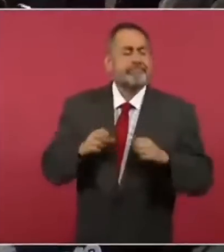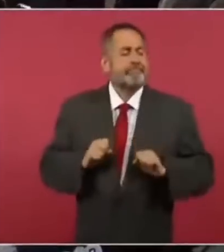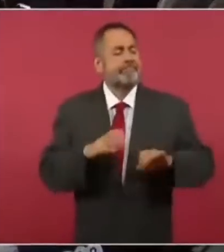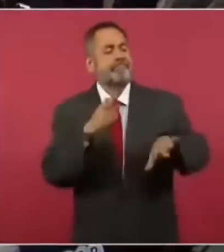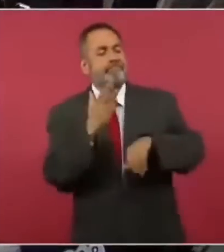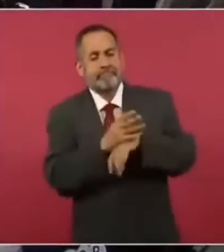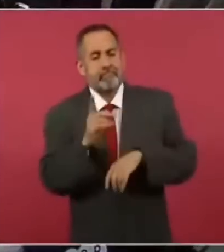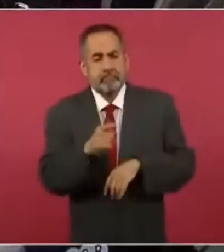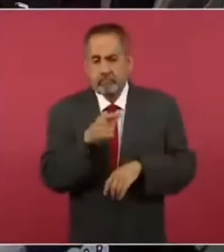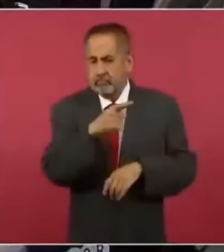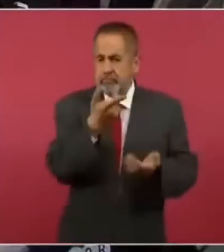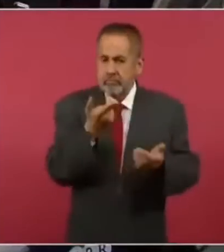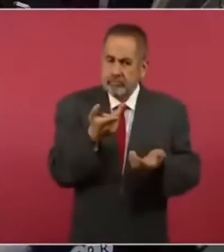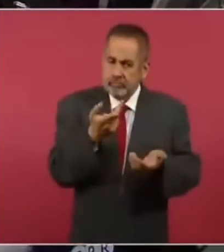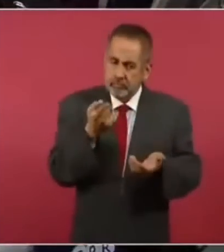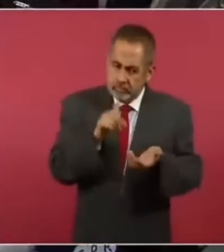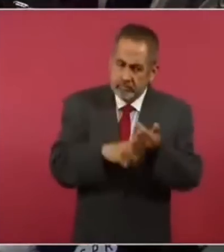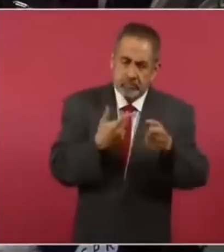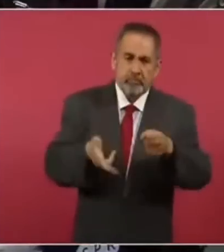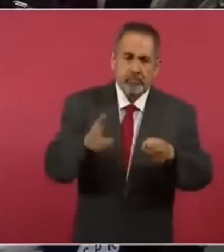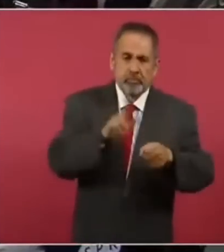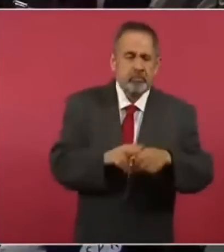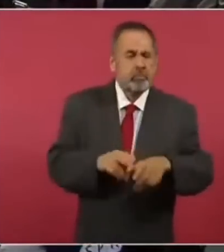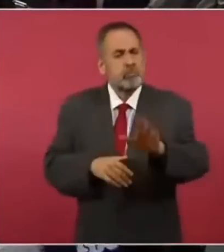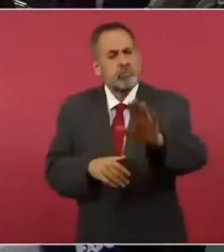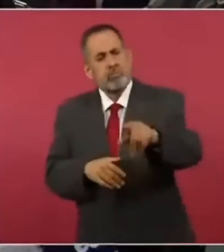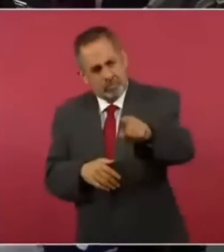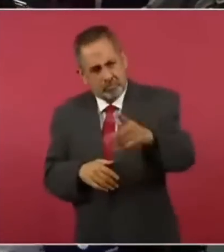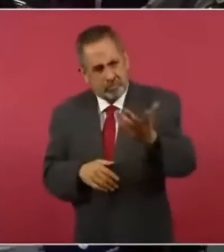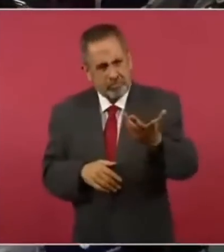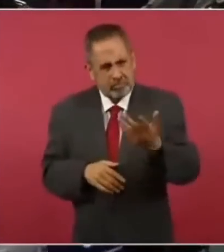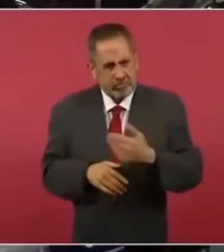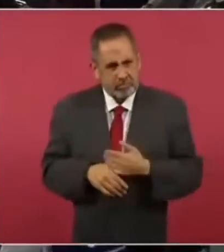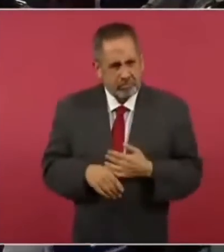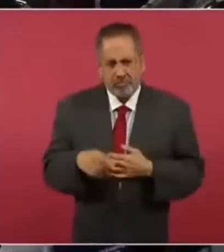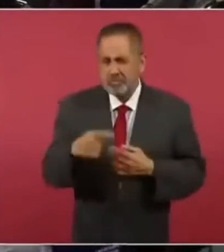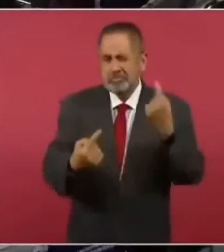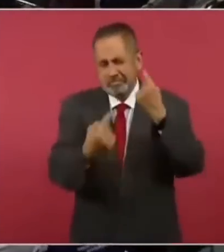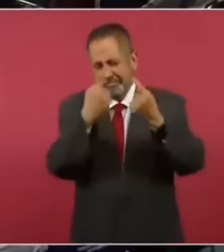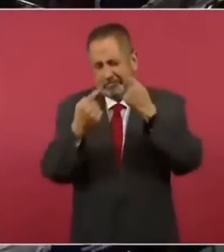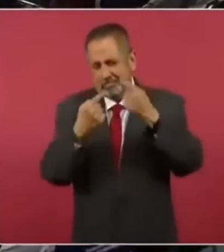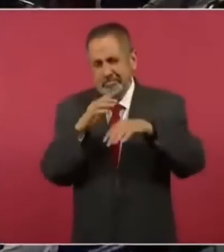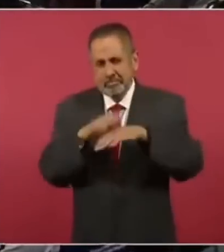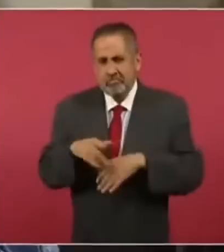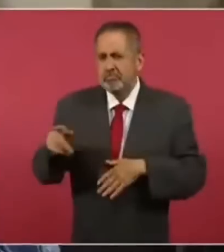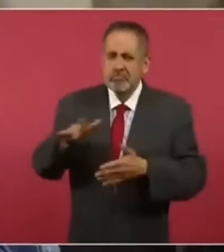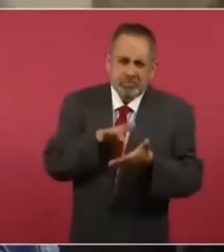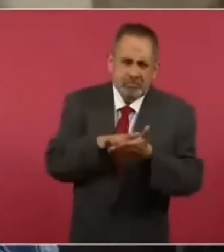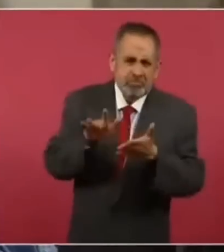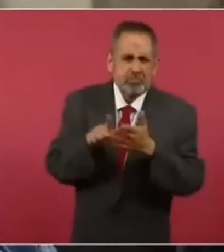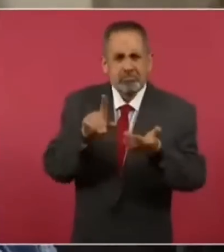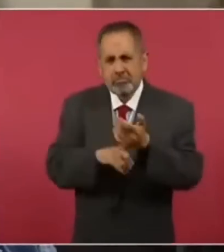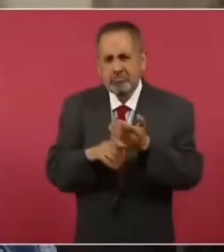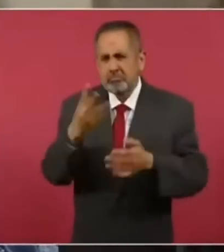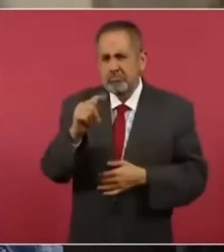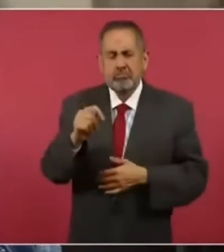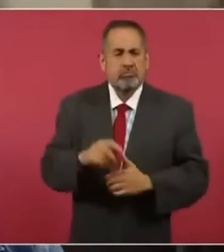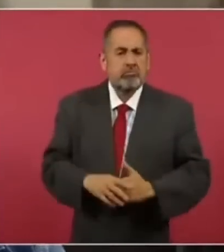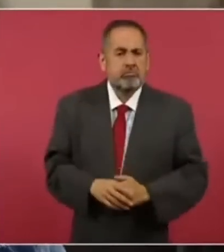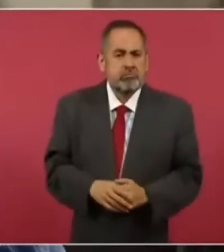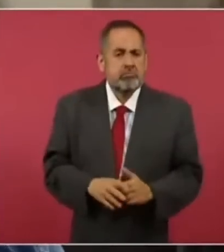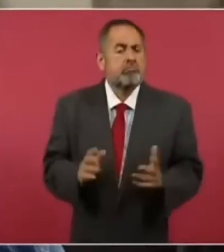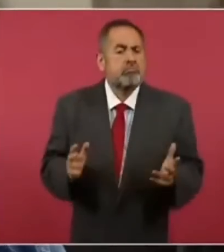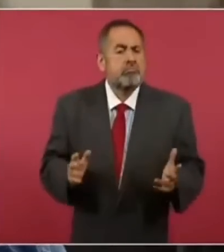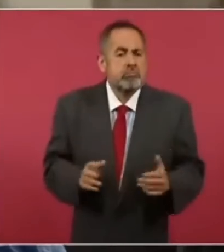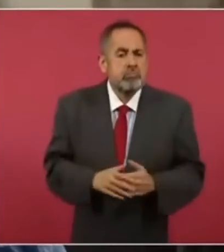esas clínicas. Muchos me preguntarán, oye, pues tú, tantas cosas que me dicen, ¿apoyas la Cuarta Transformación?